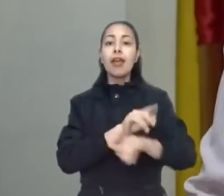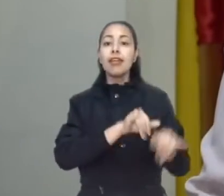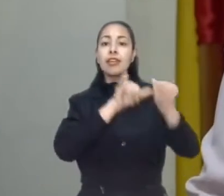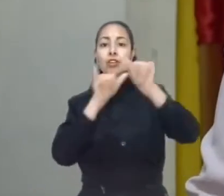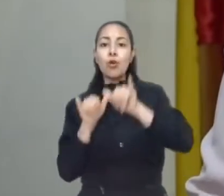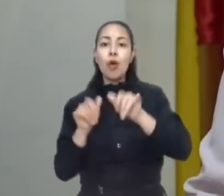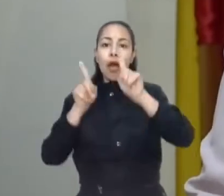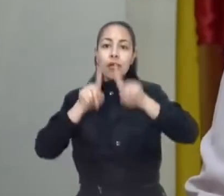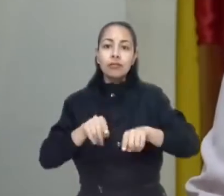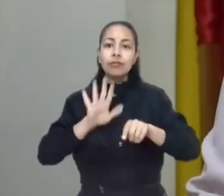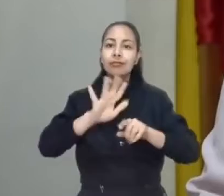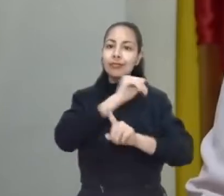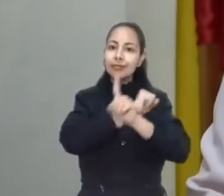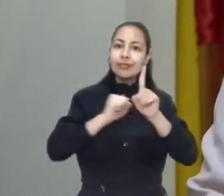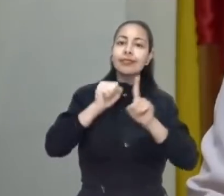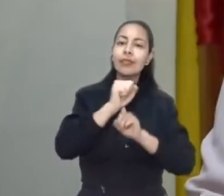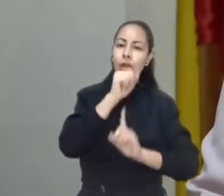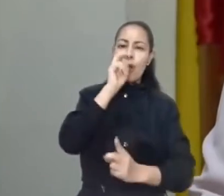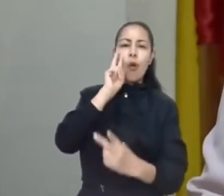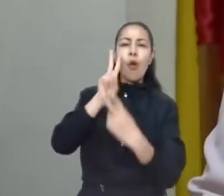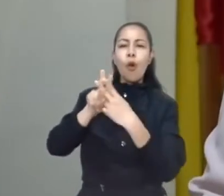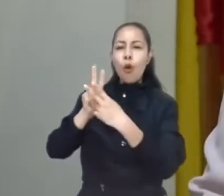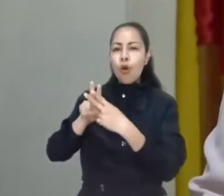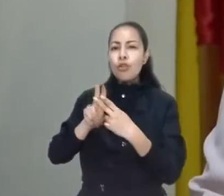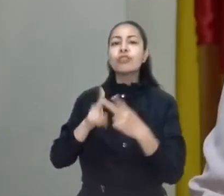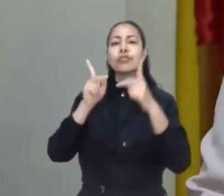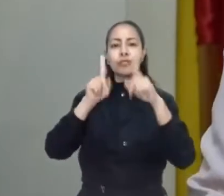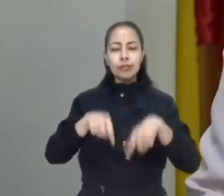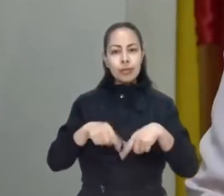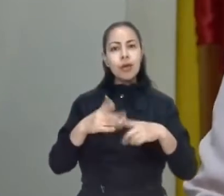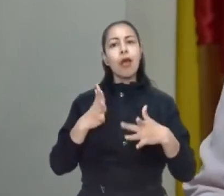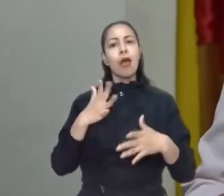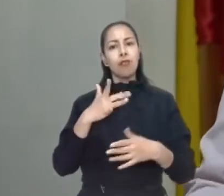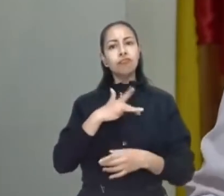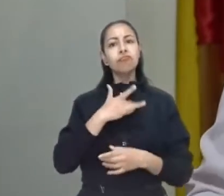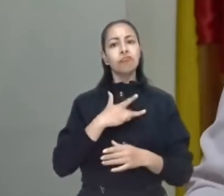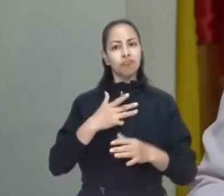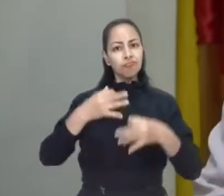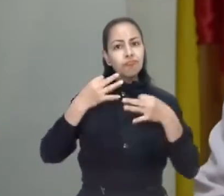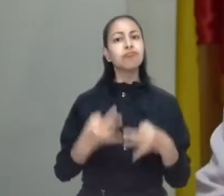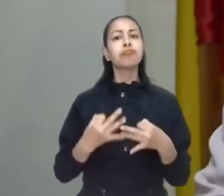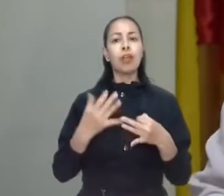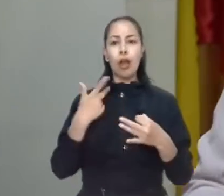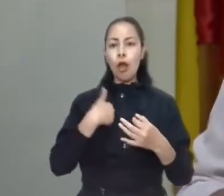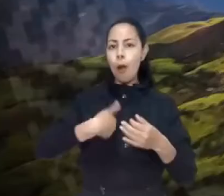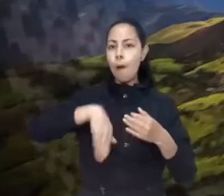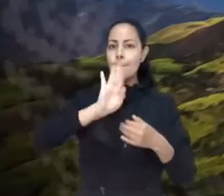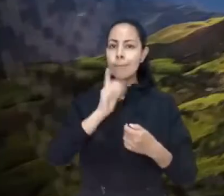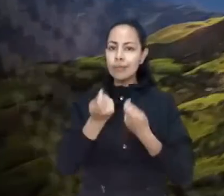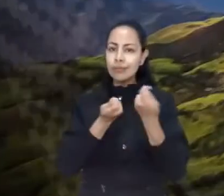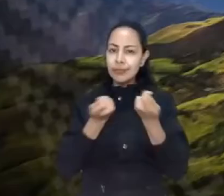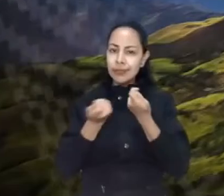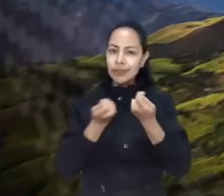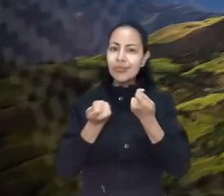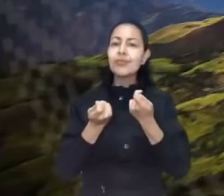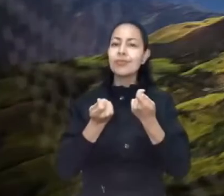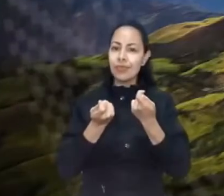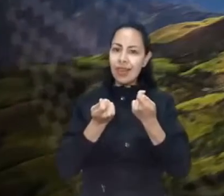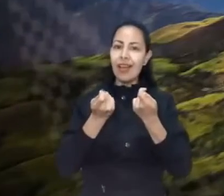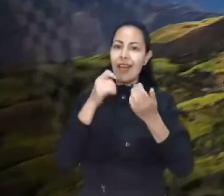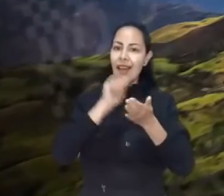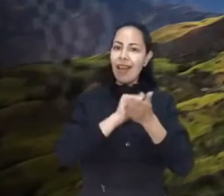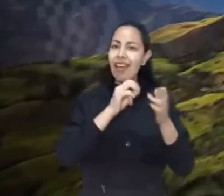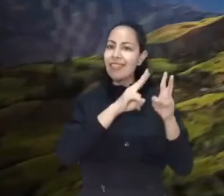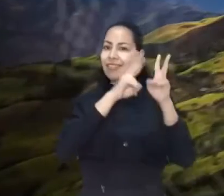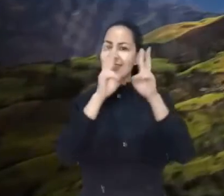igual manera, le permite a la sociedad no solamente conocer, sino también apropiarse del tema, tener mayor control y en ese